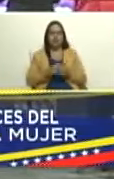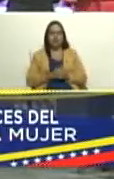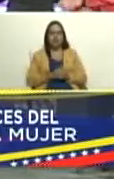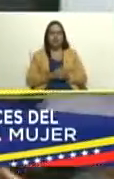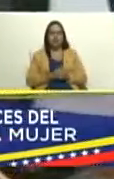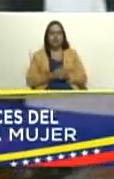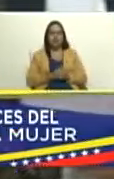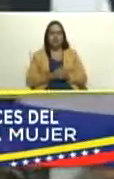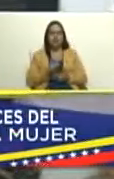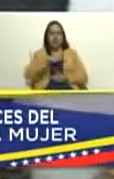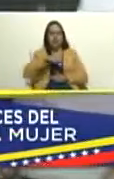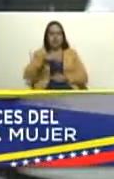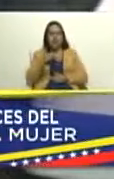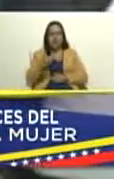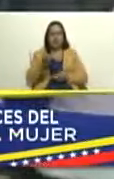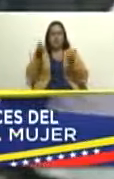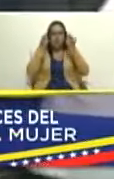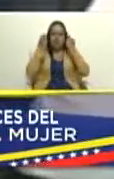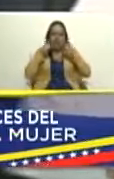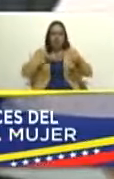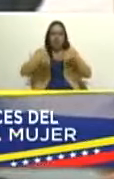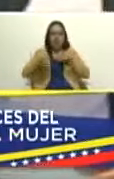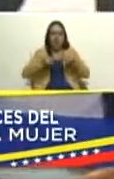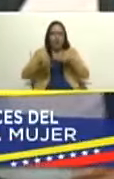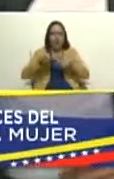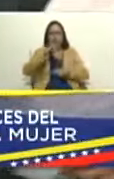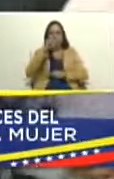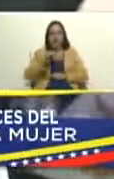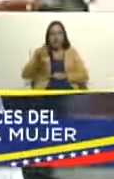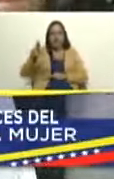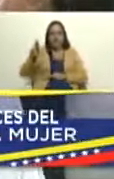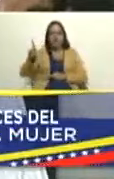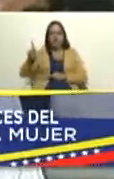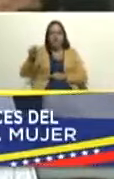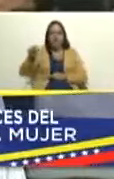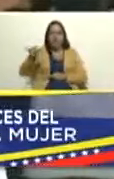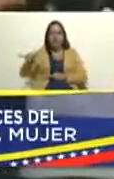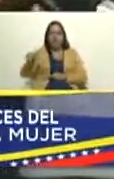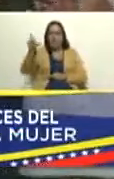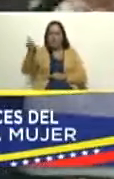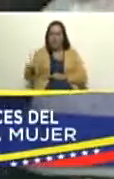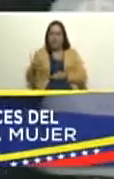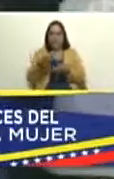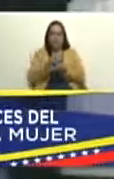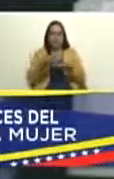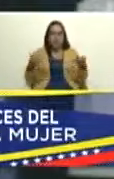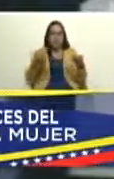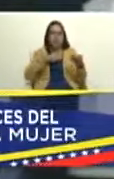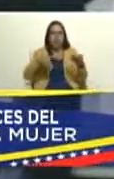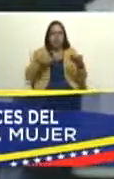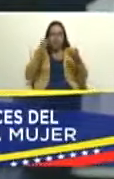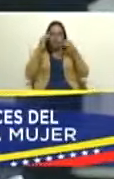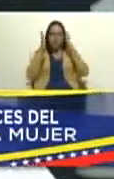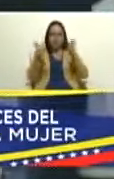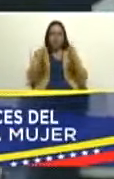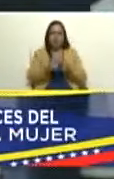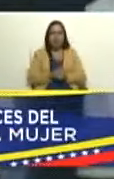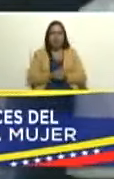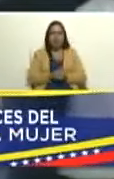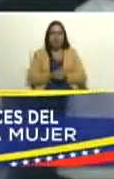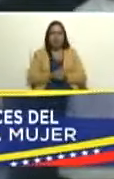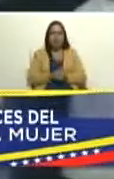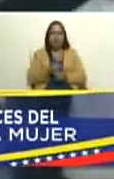Nuestra mentora, la coordinadora Zulay Aguirre, de verdad que ha sido una persona excelente con nosotras. Yo